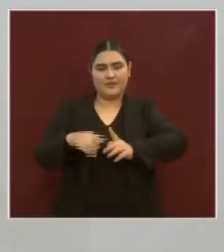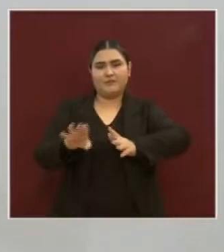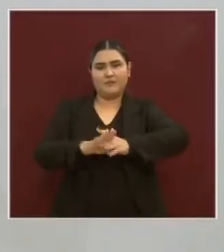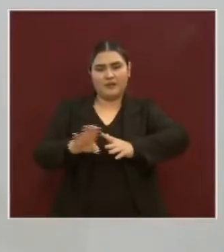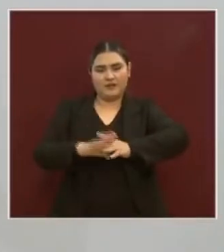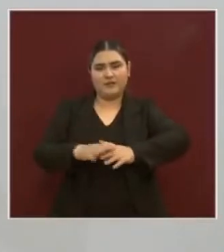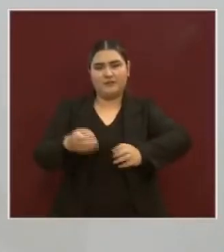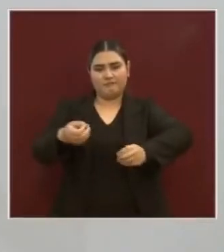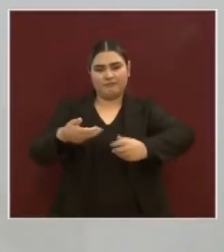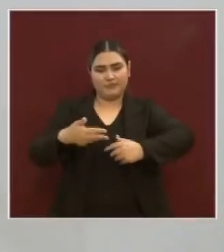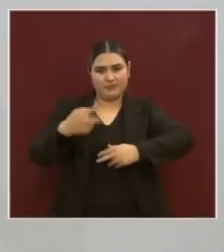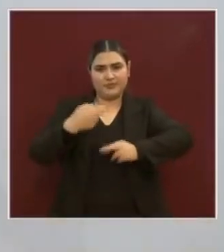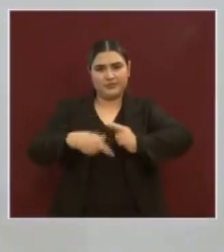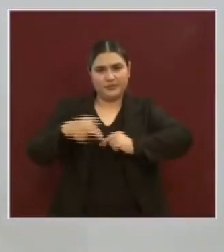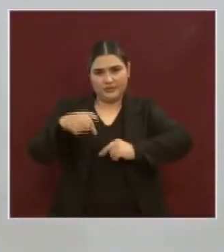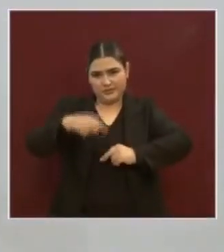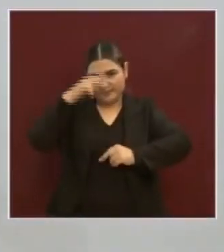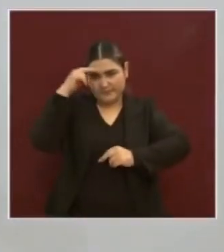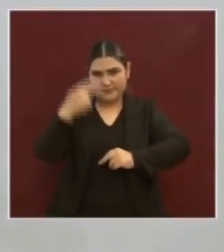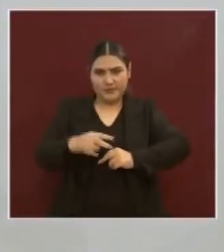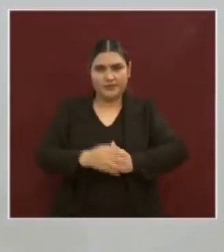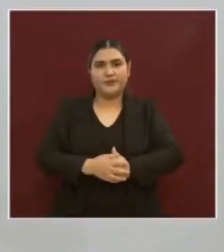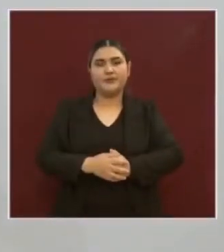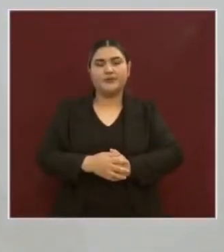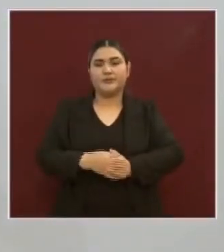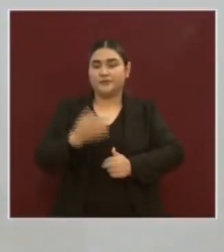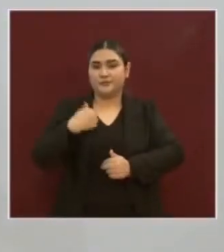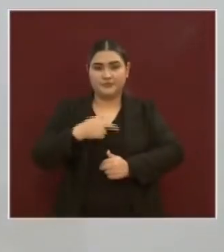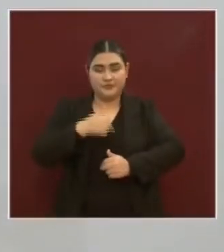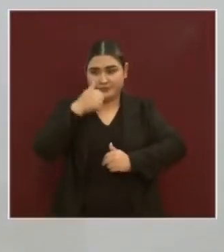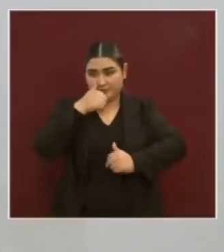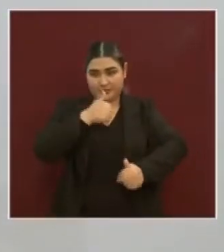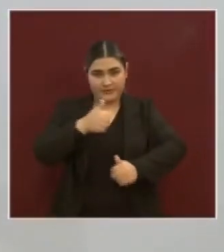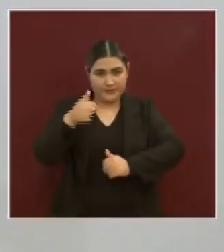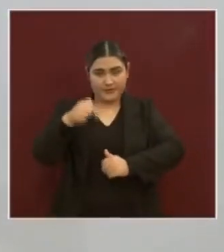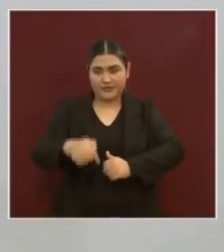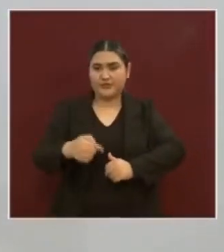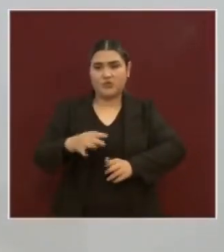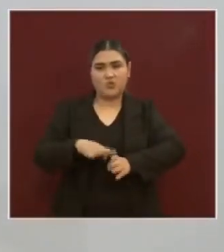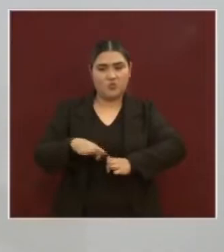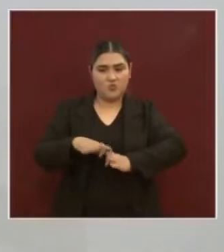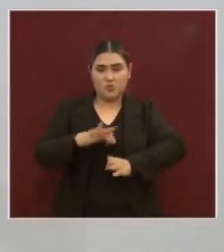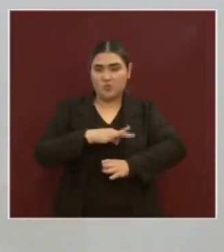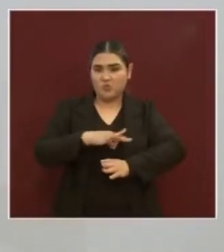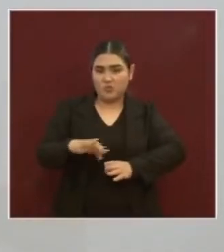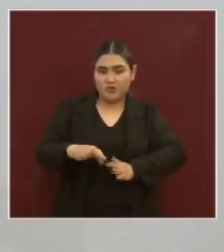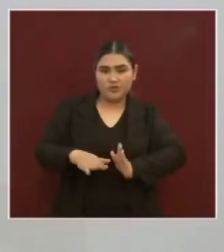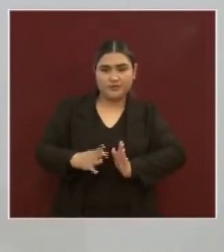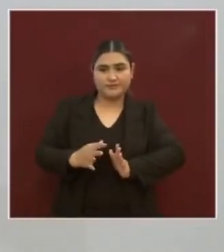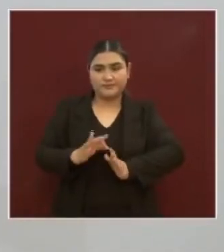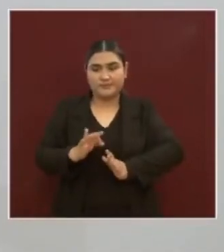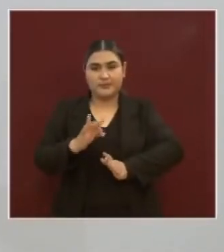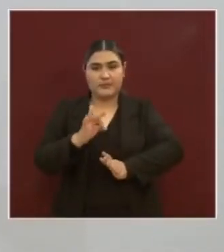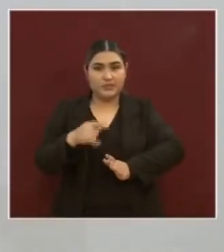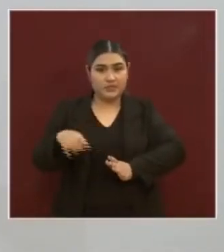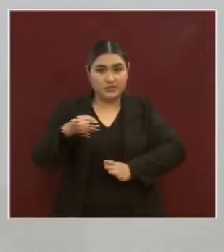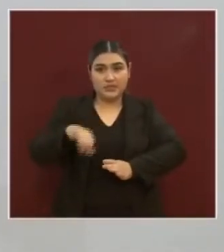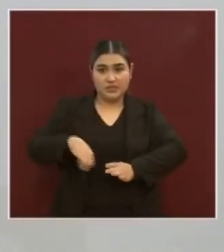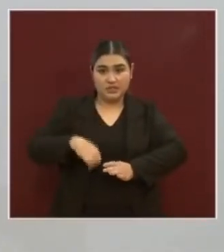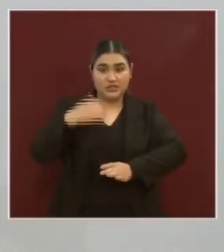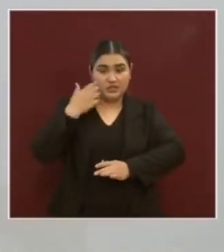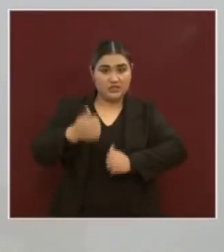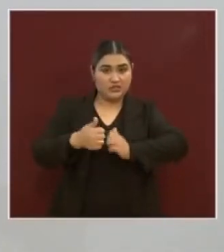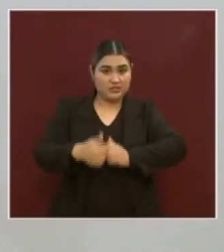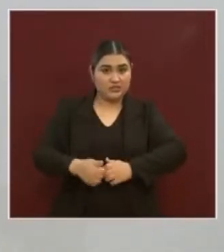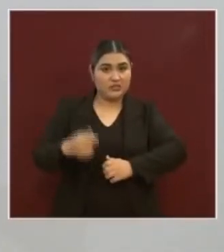migrantes deportados. Vamos a atenderlos aquí en la medida de lo posible, si es su interés